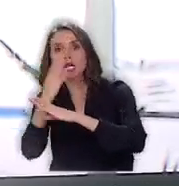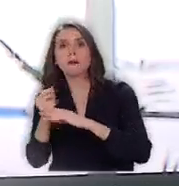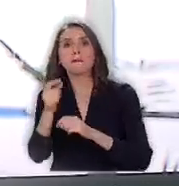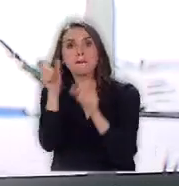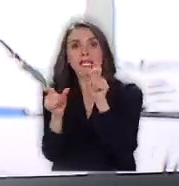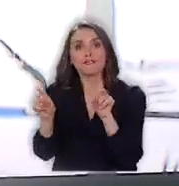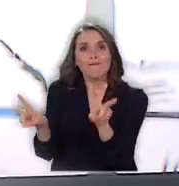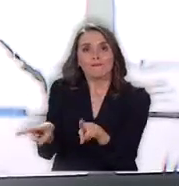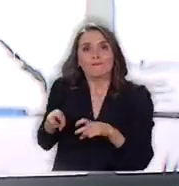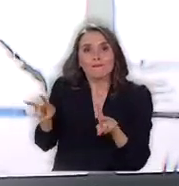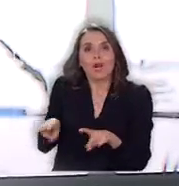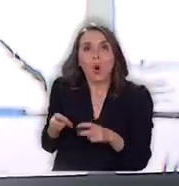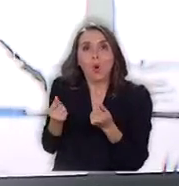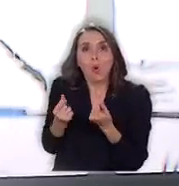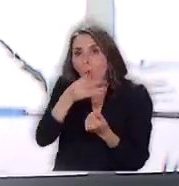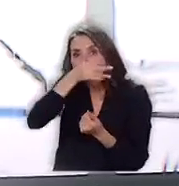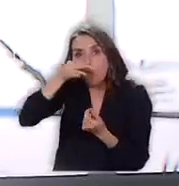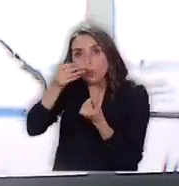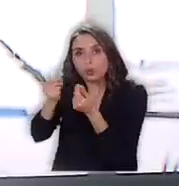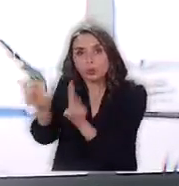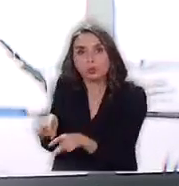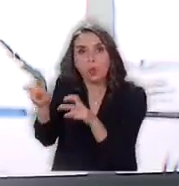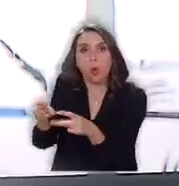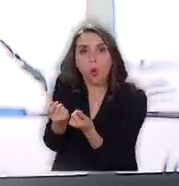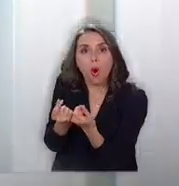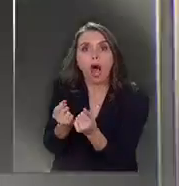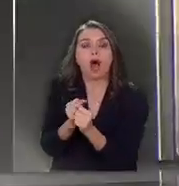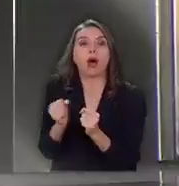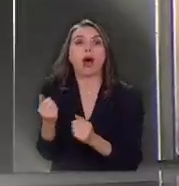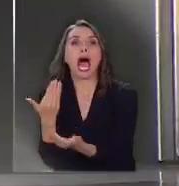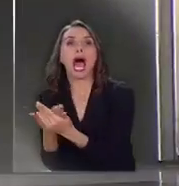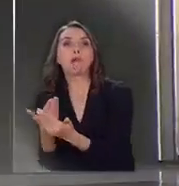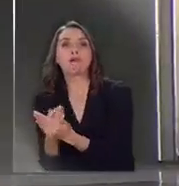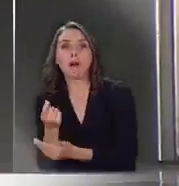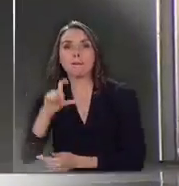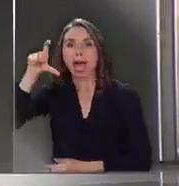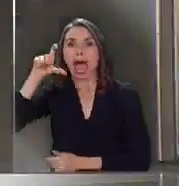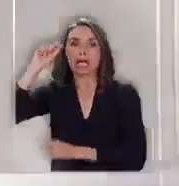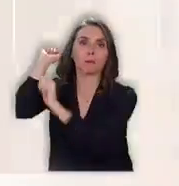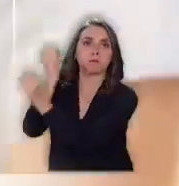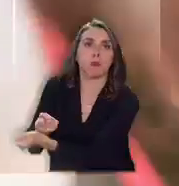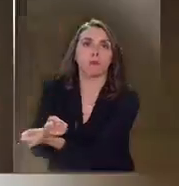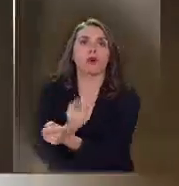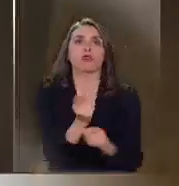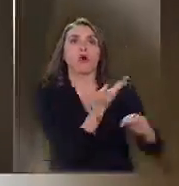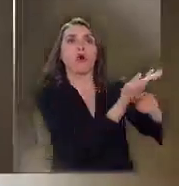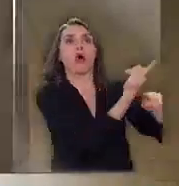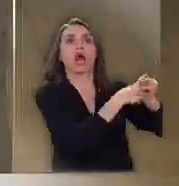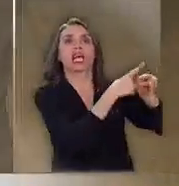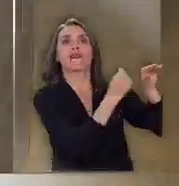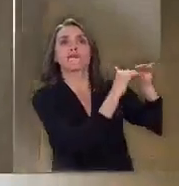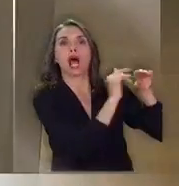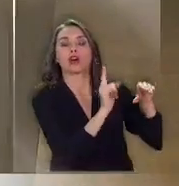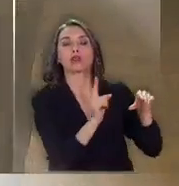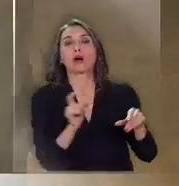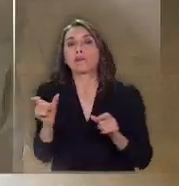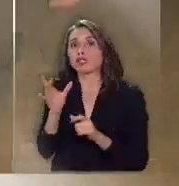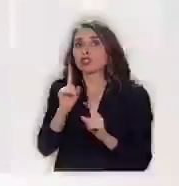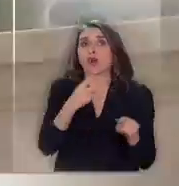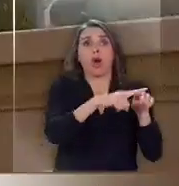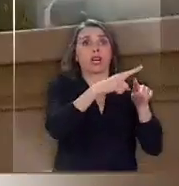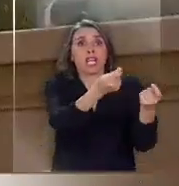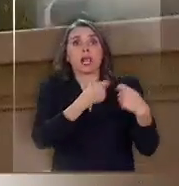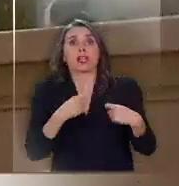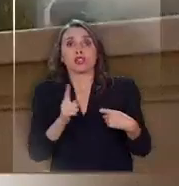se aprovechen de la gente que no puede acceder al mercado formal. Porque las pocas alternativas empujan a muchos a caer en el peligroso mundo de la